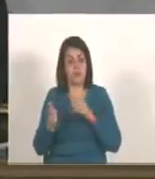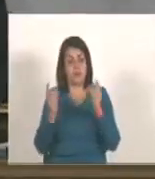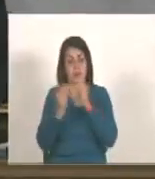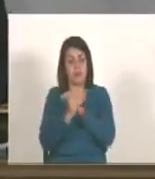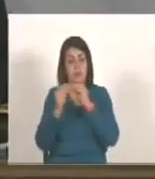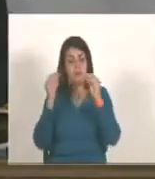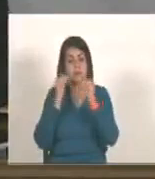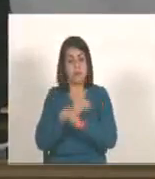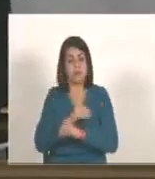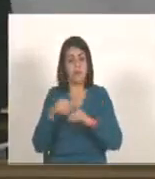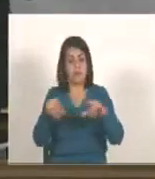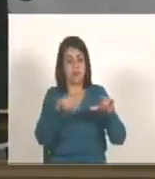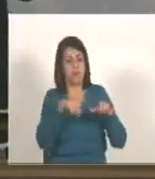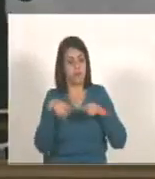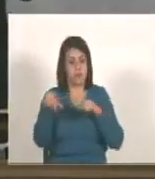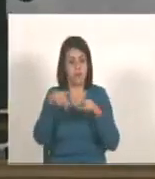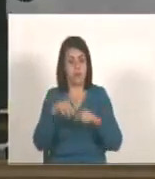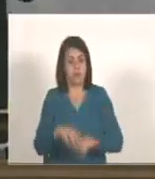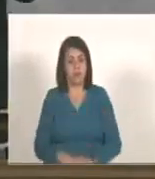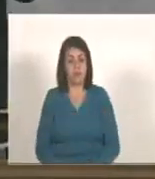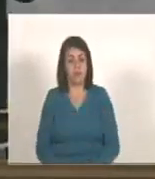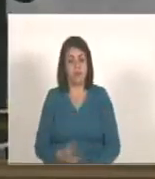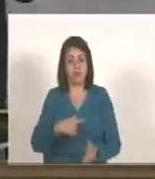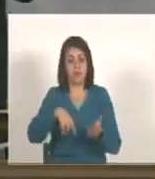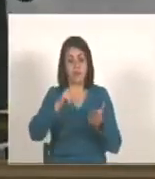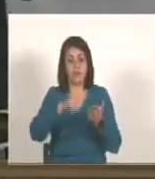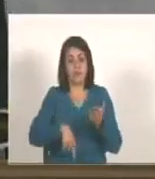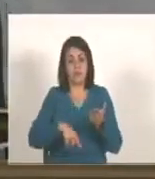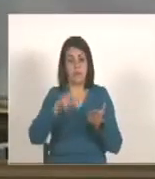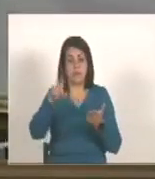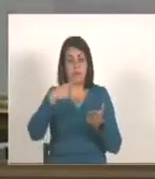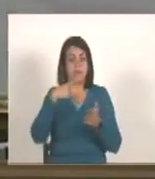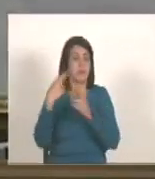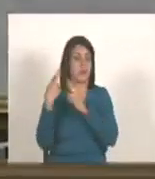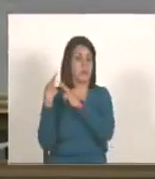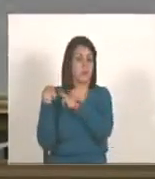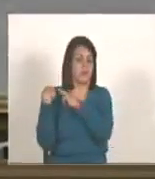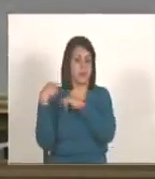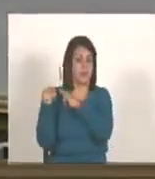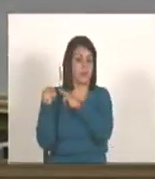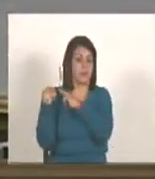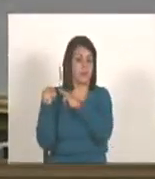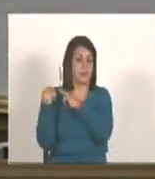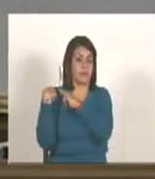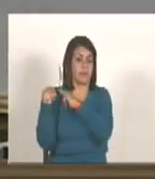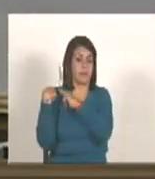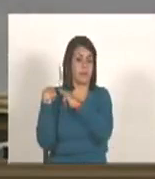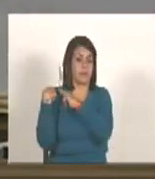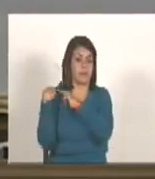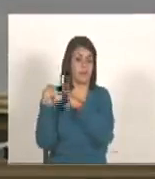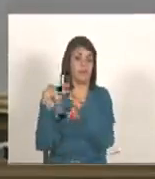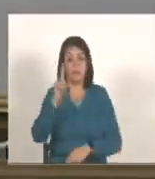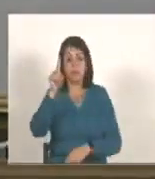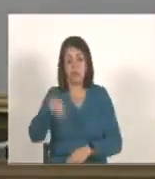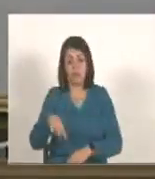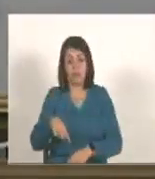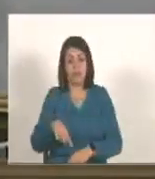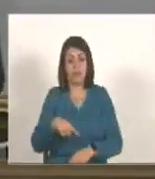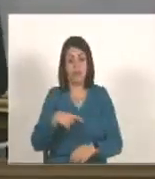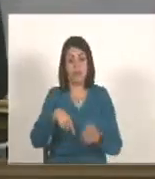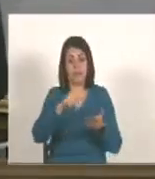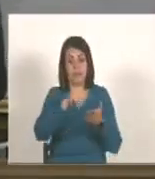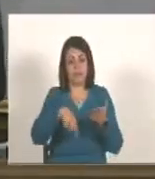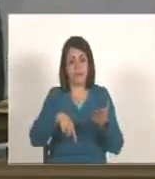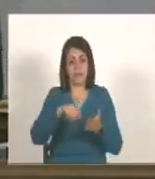controversia territorial. Firman, además de los República Bolivariana de Venezuela,